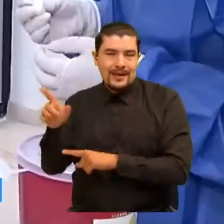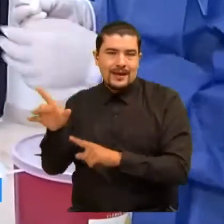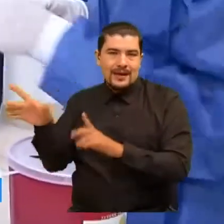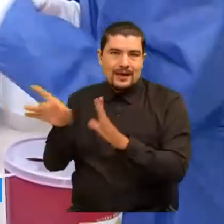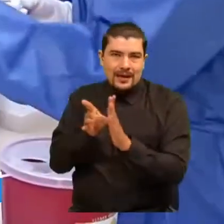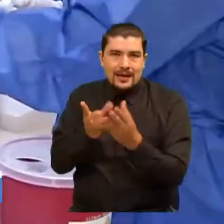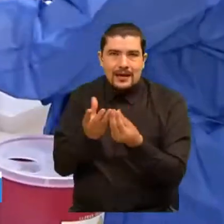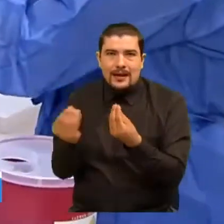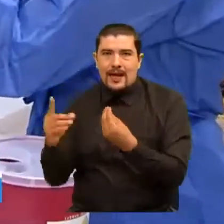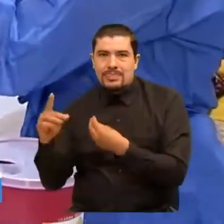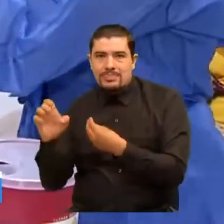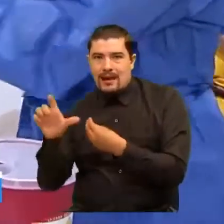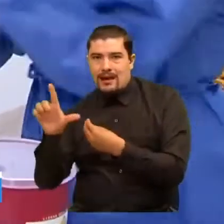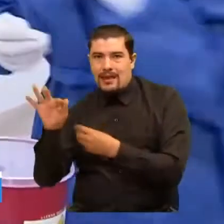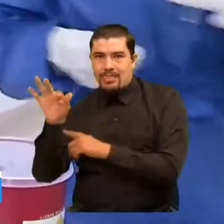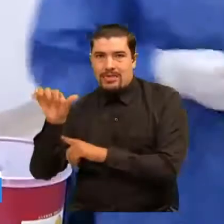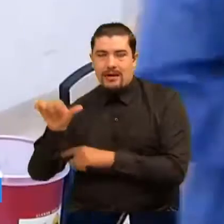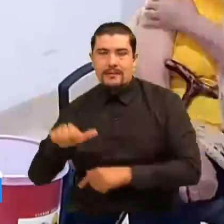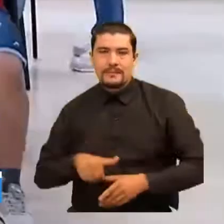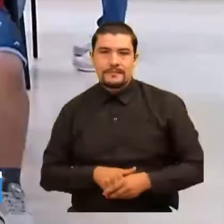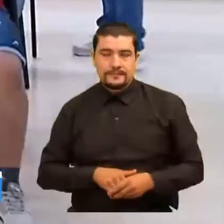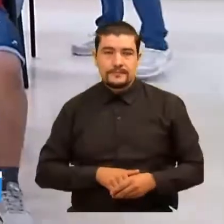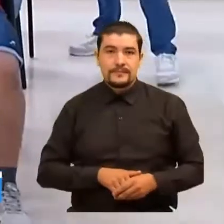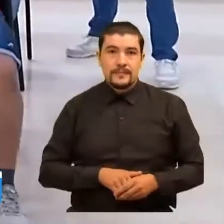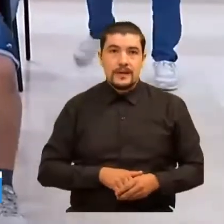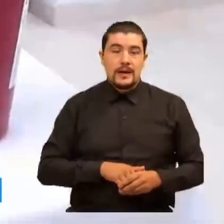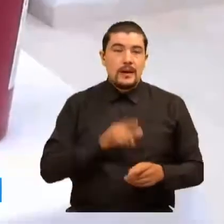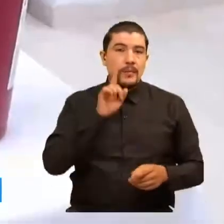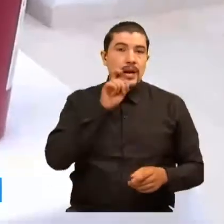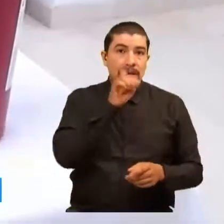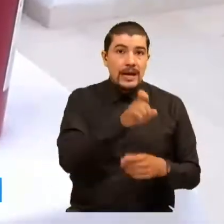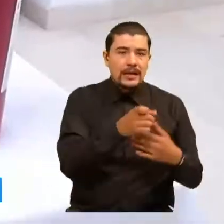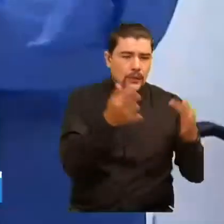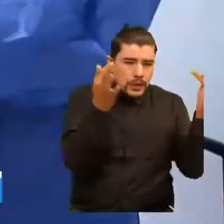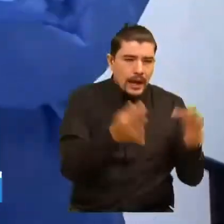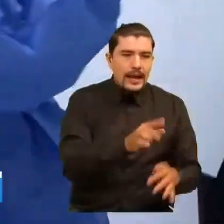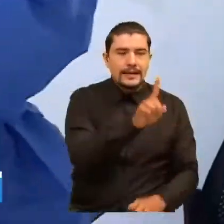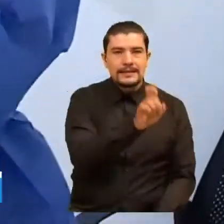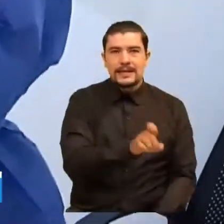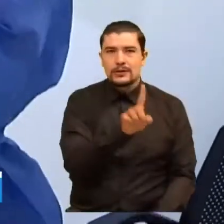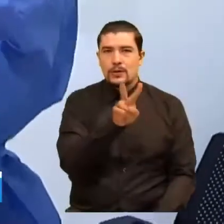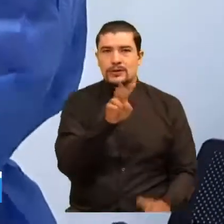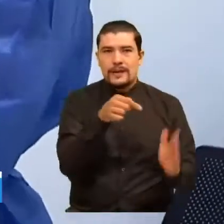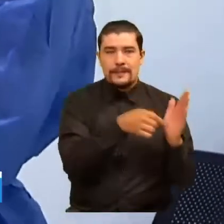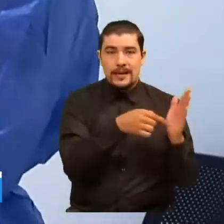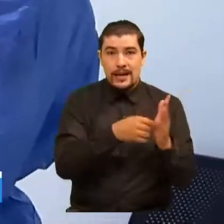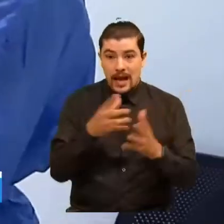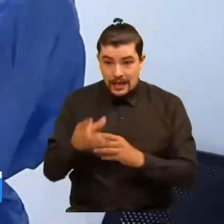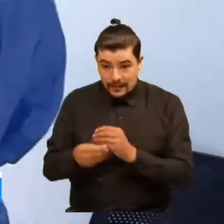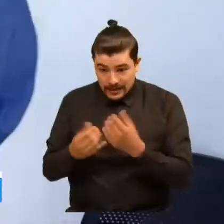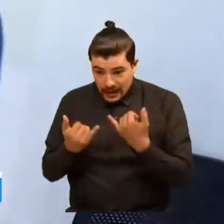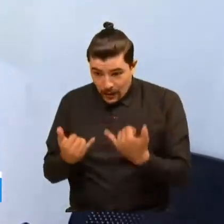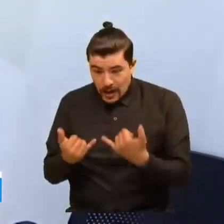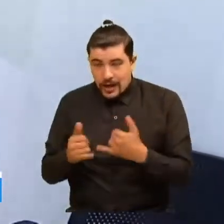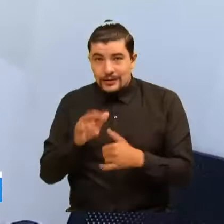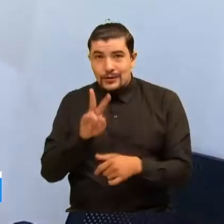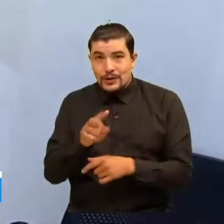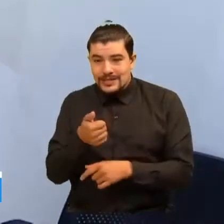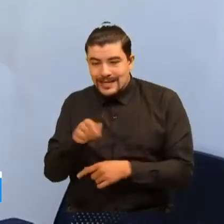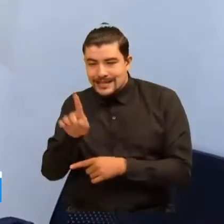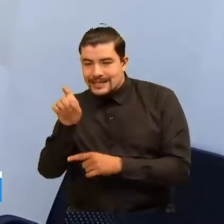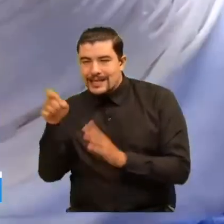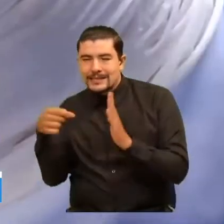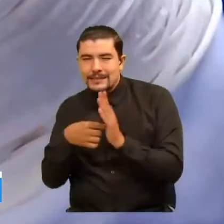una población aproximada de 612.000 habitantes y actualmente 216.000 personas están vacunadas contra